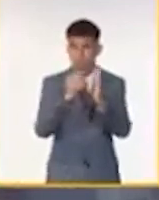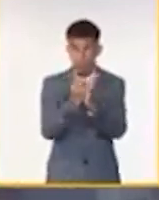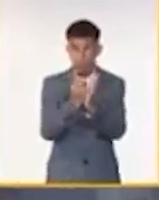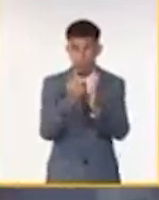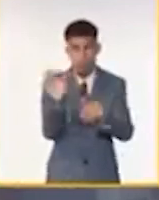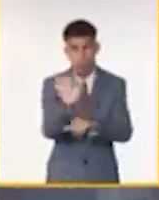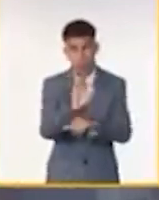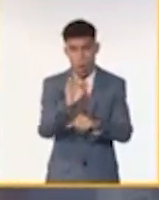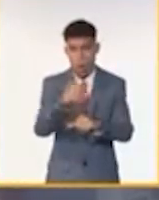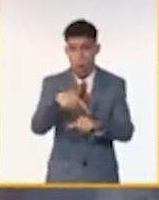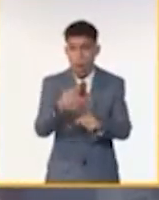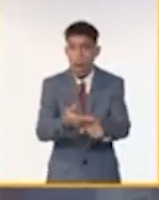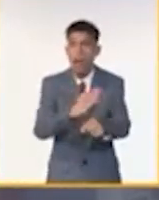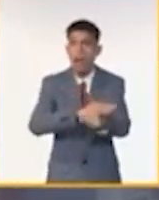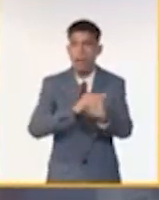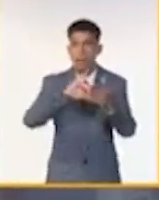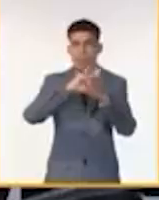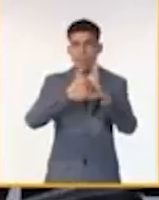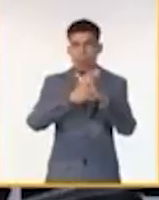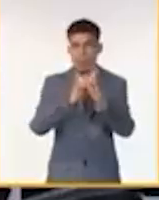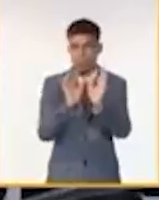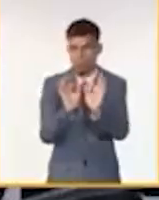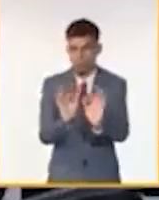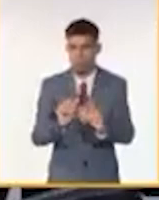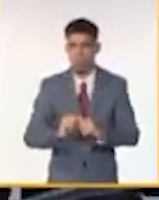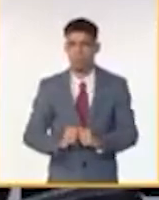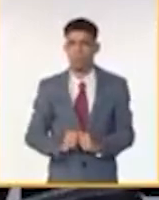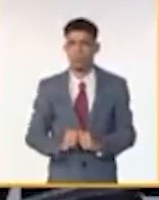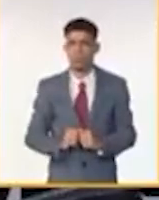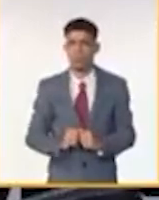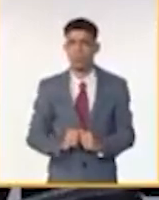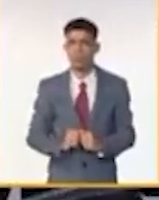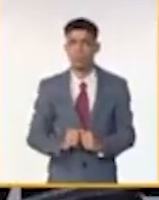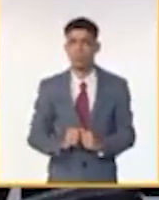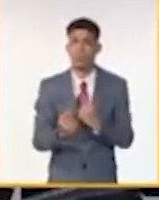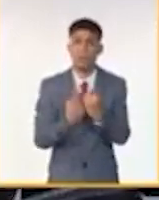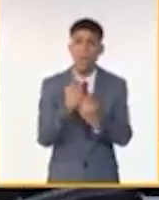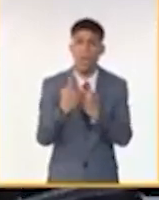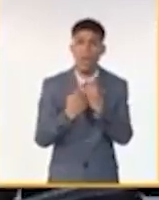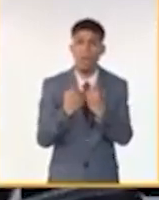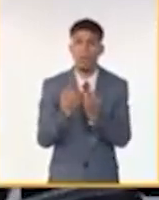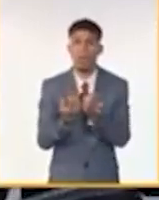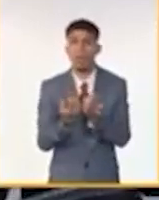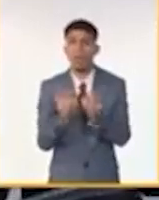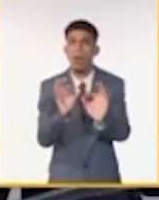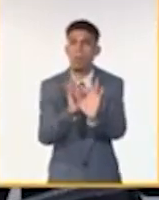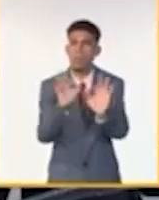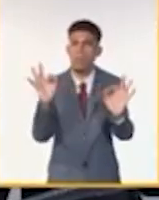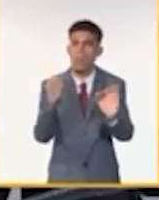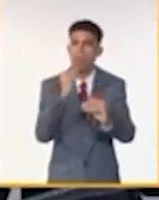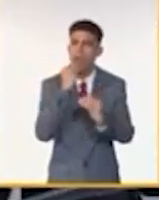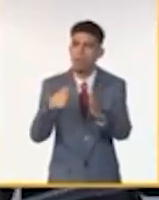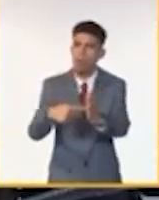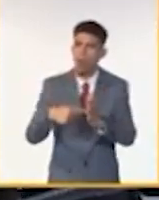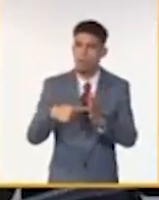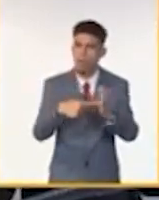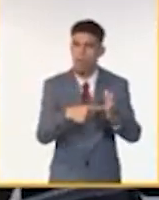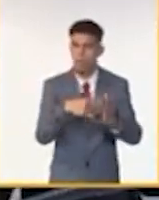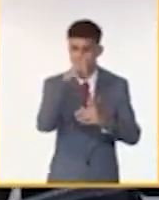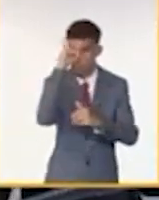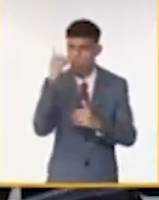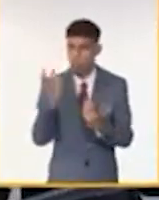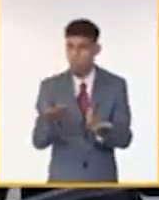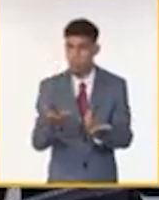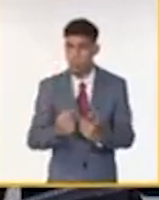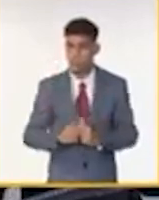fase de discusión del anteproyecto y se oye también opiniones de especialistas y demás sobre los temas vencido